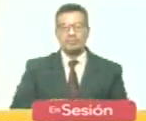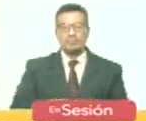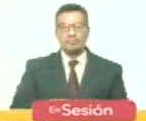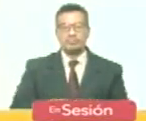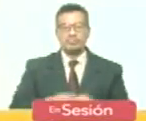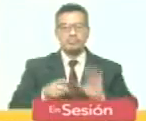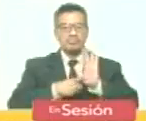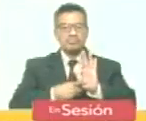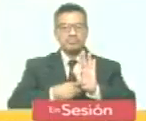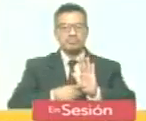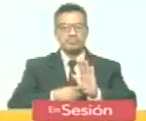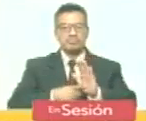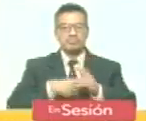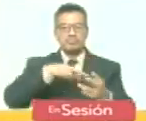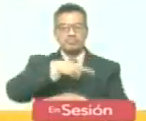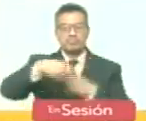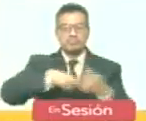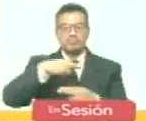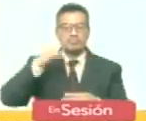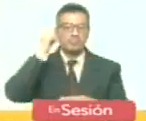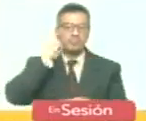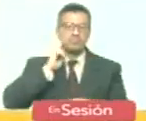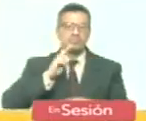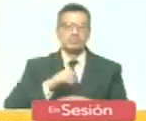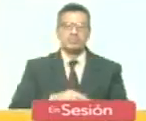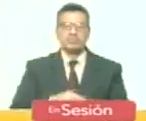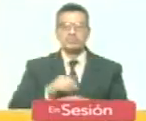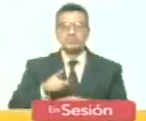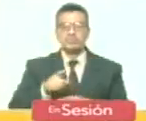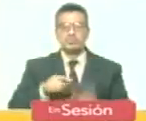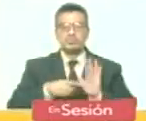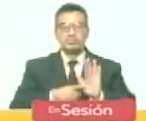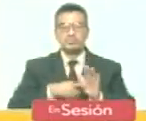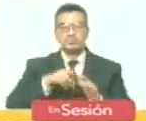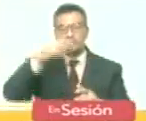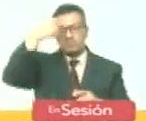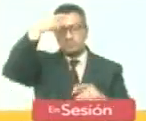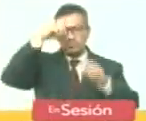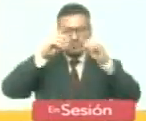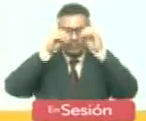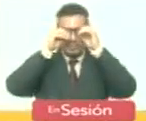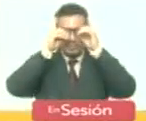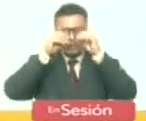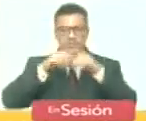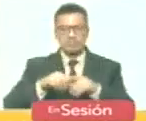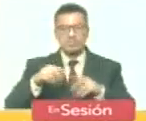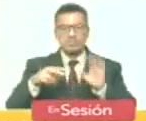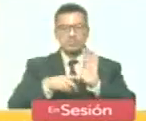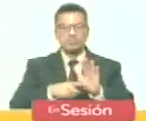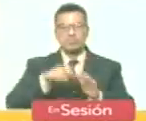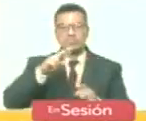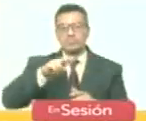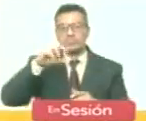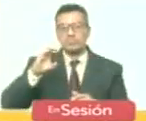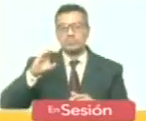frente a la delegación de la Revolución Bolivariana, frente a Delcy Rodríguez, frente a Roy